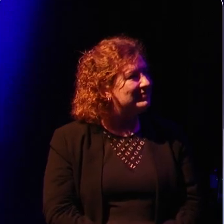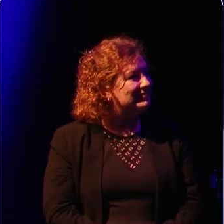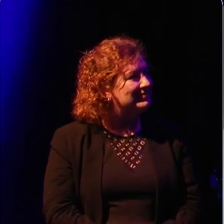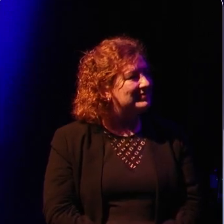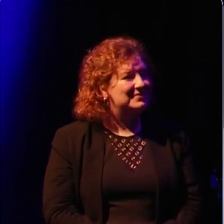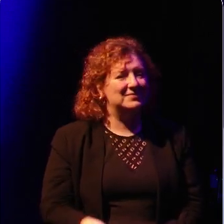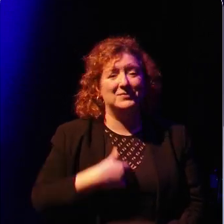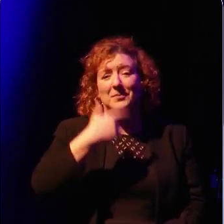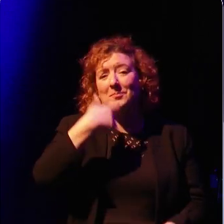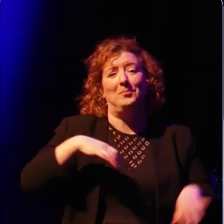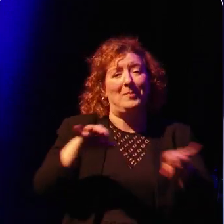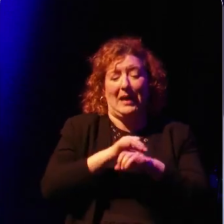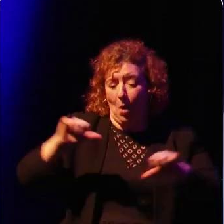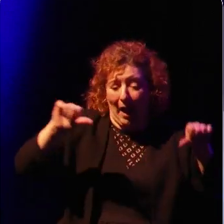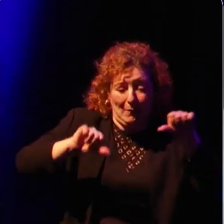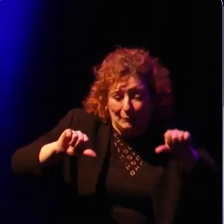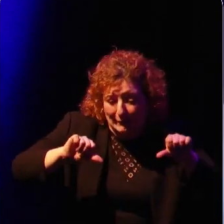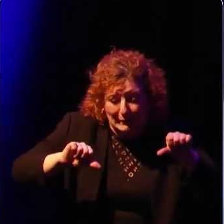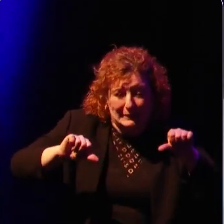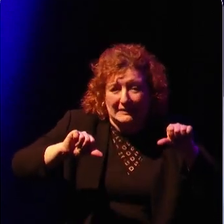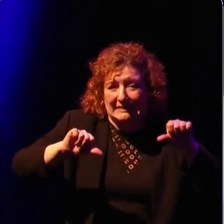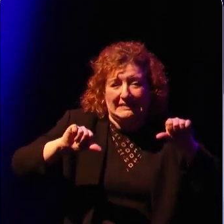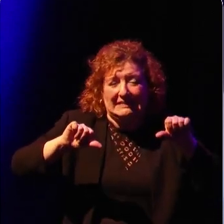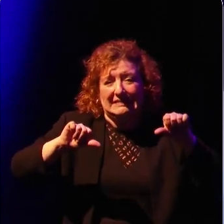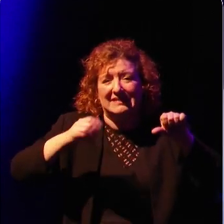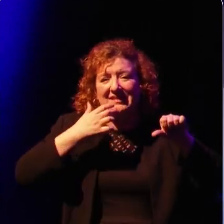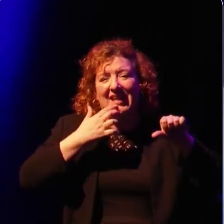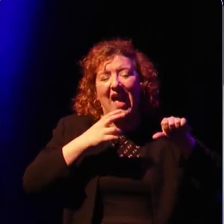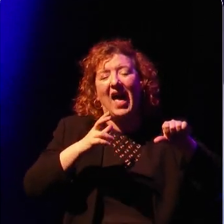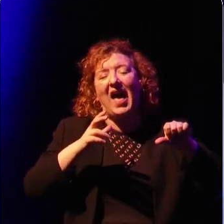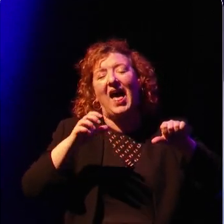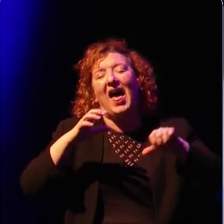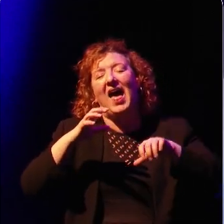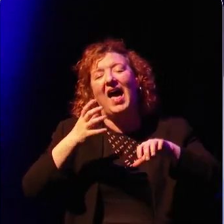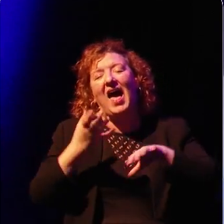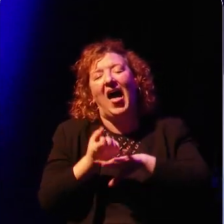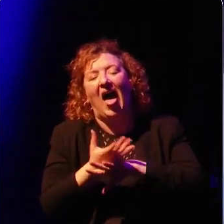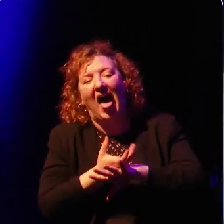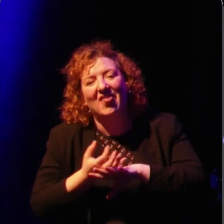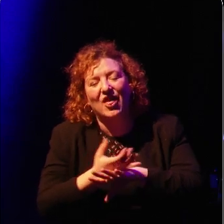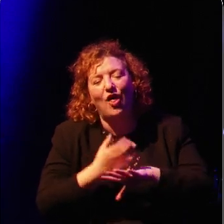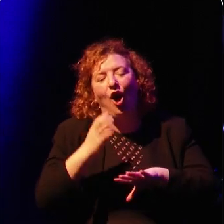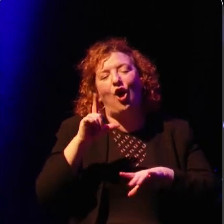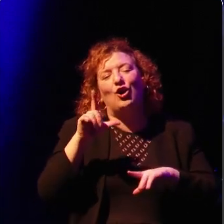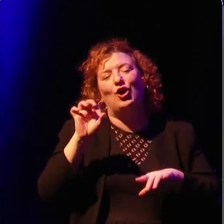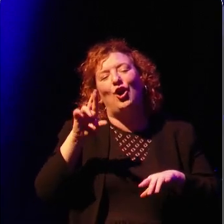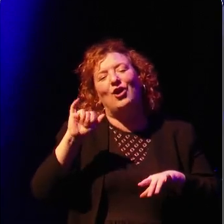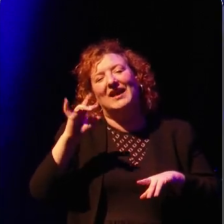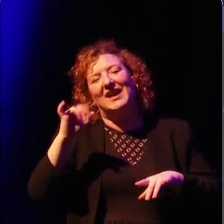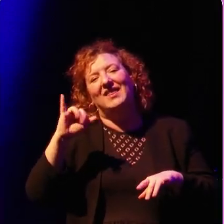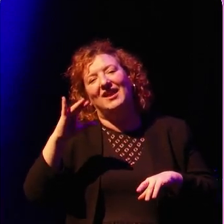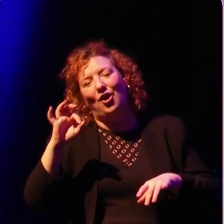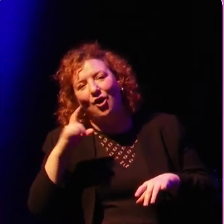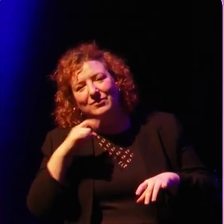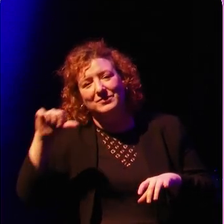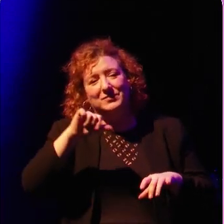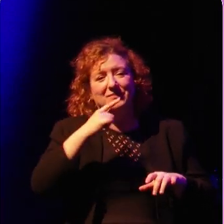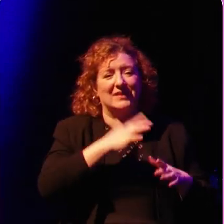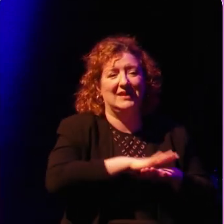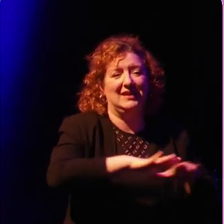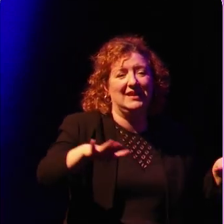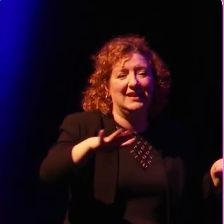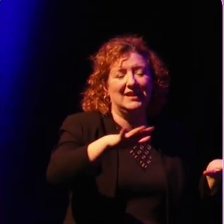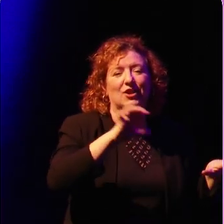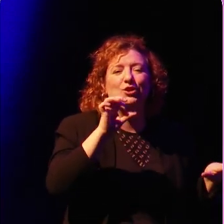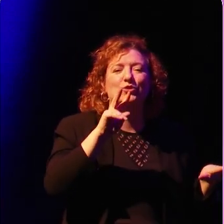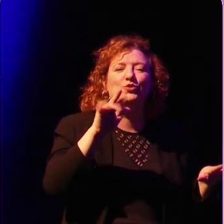Se me he equivocado de producto y he echado ácido clorhídrico, sí, ácido clorhídrico encima de sulfato de, sol,